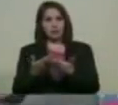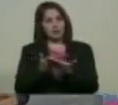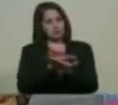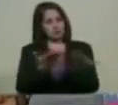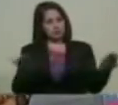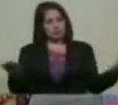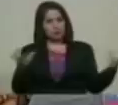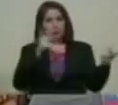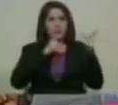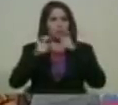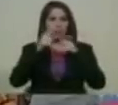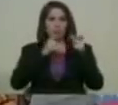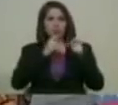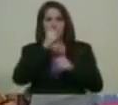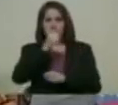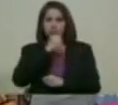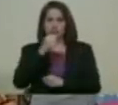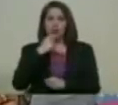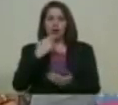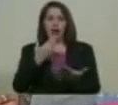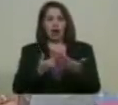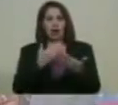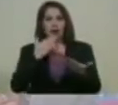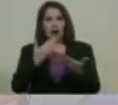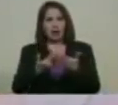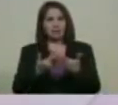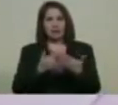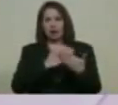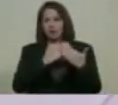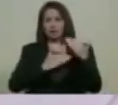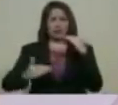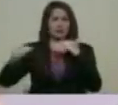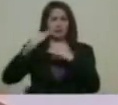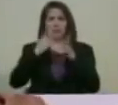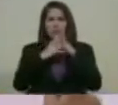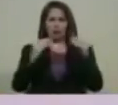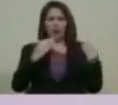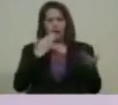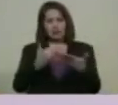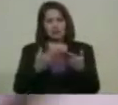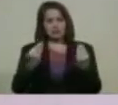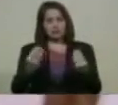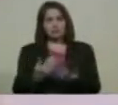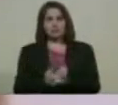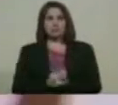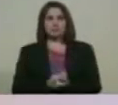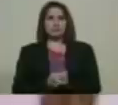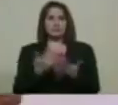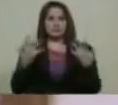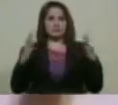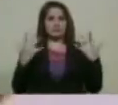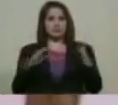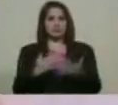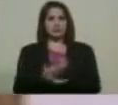disposición de ustedes, compañero Tarek. Gracias por encima de todo, muchas gracias.